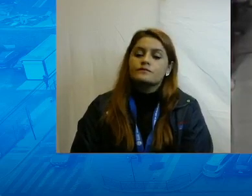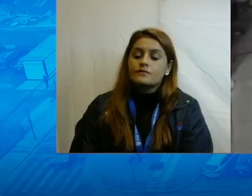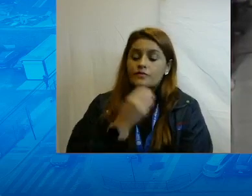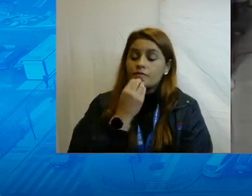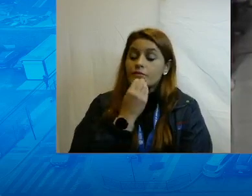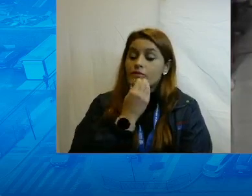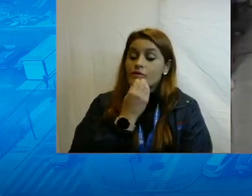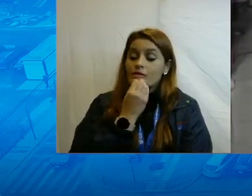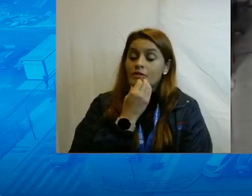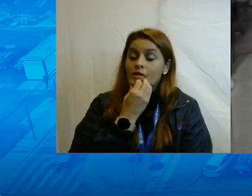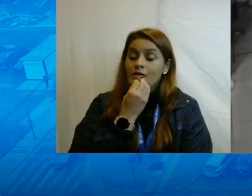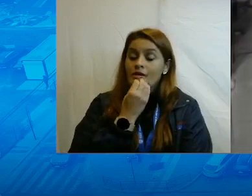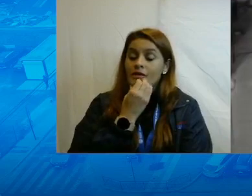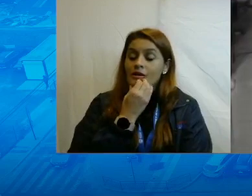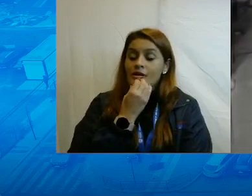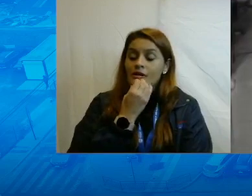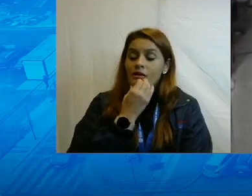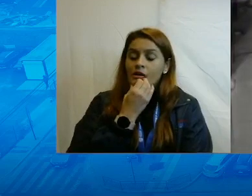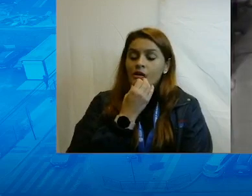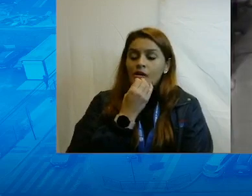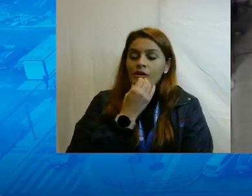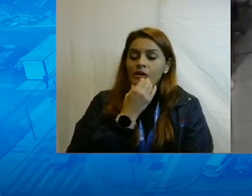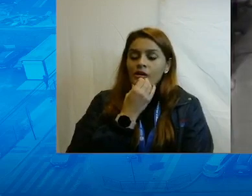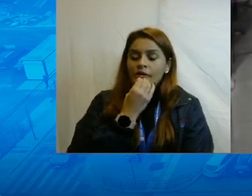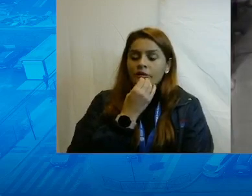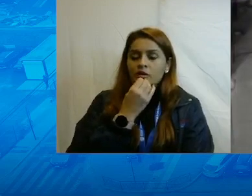estaría implementando la aplicación de la ley